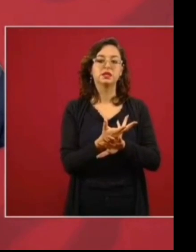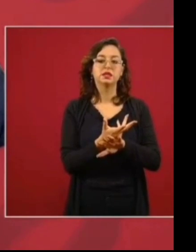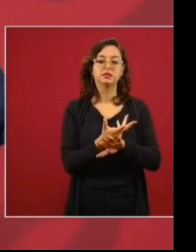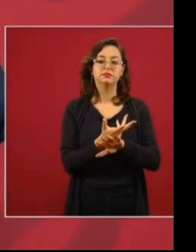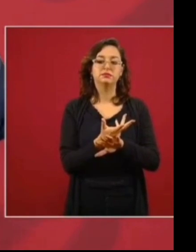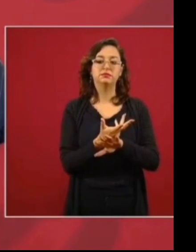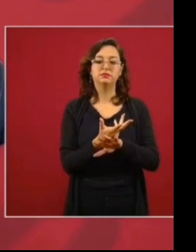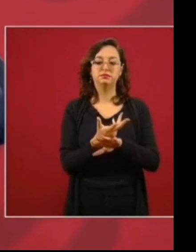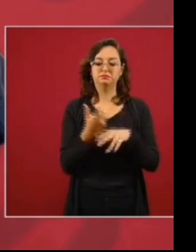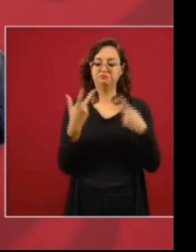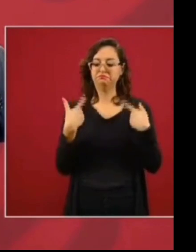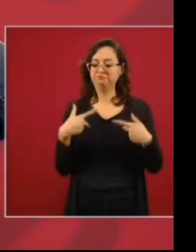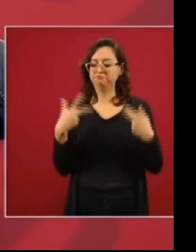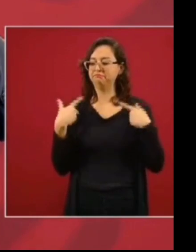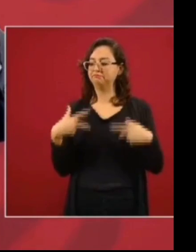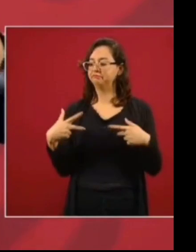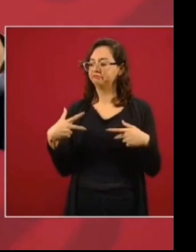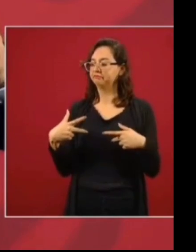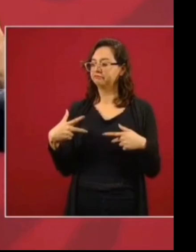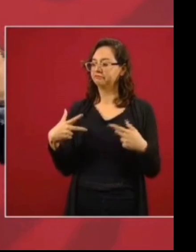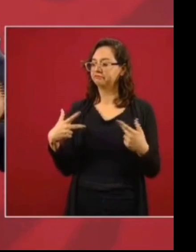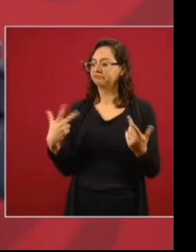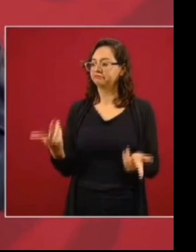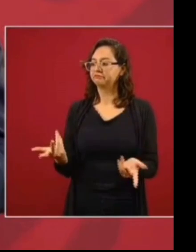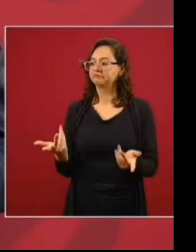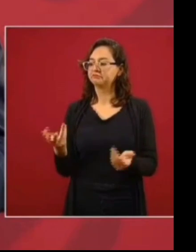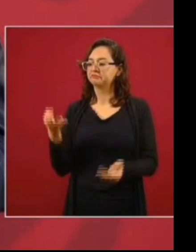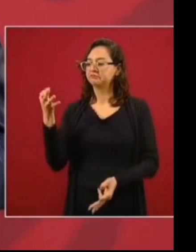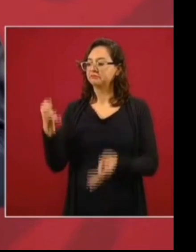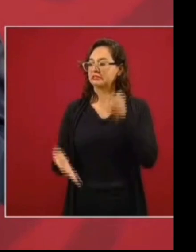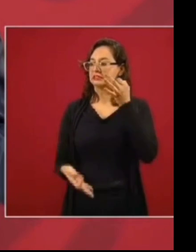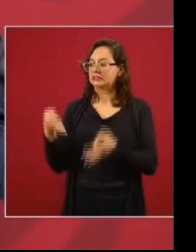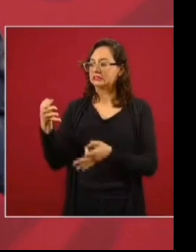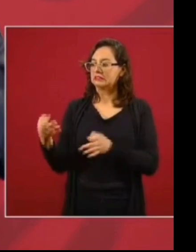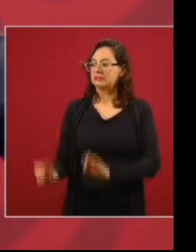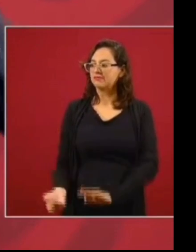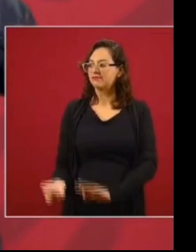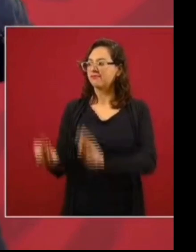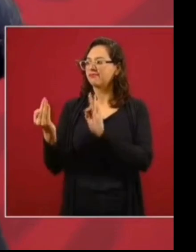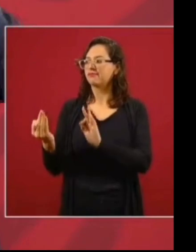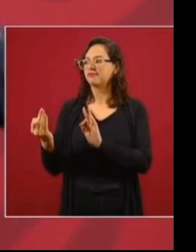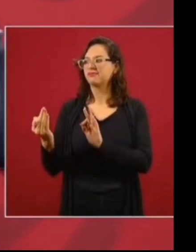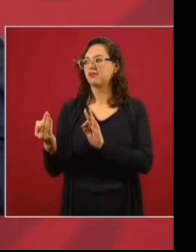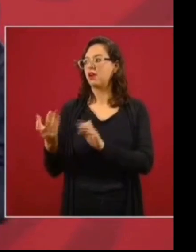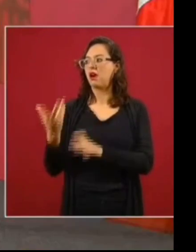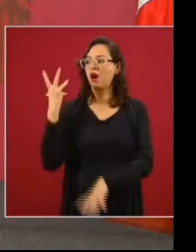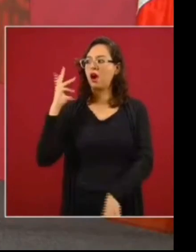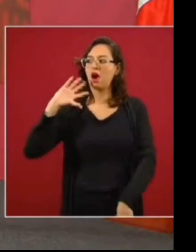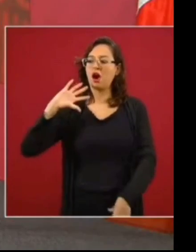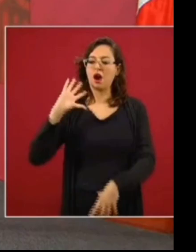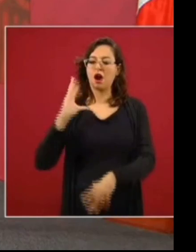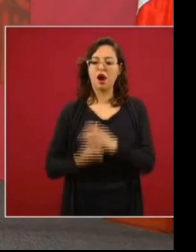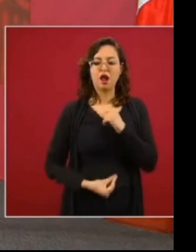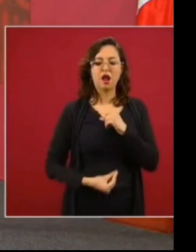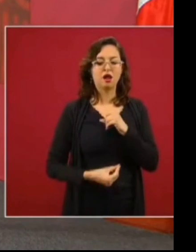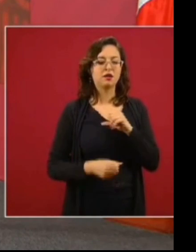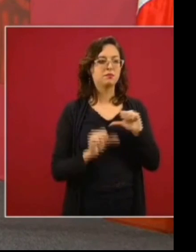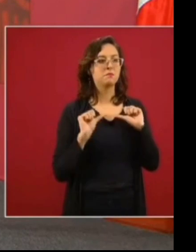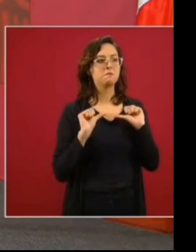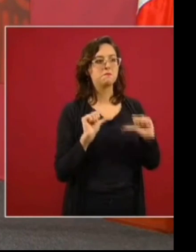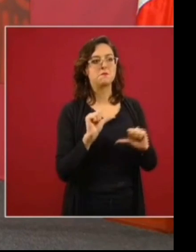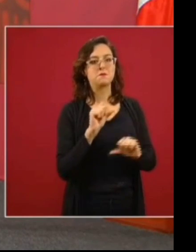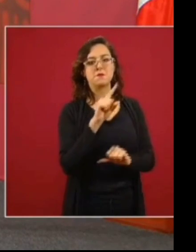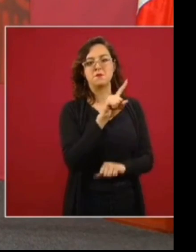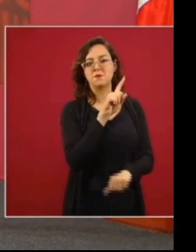donde personas que deben dar la cara frente a la justicia en México pues tengan una especie de situación privilegiada